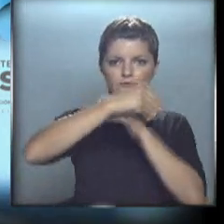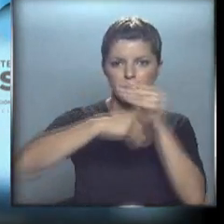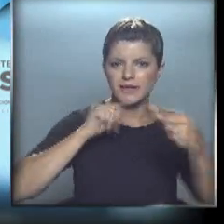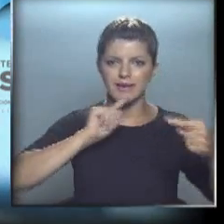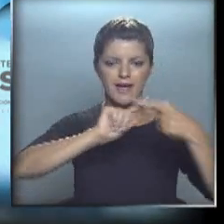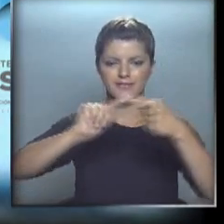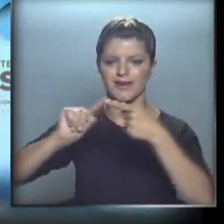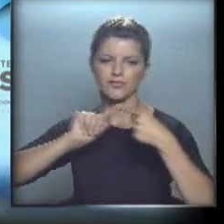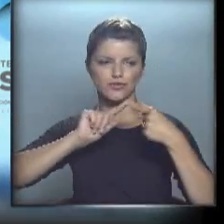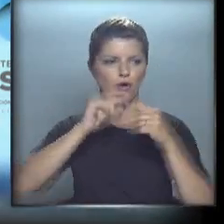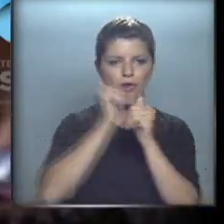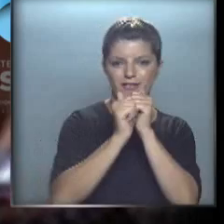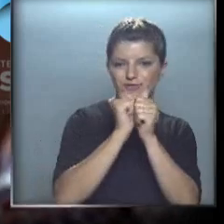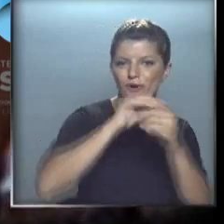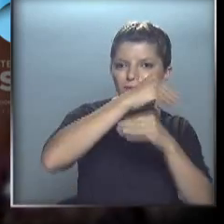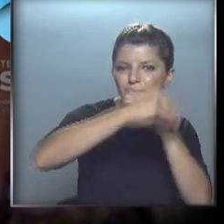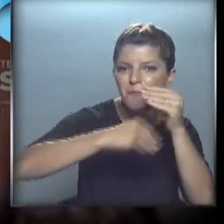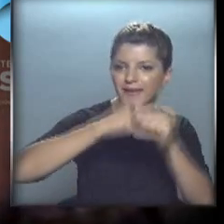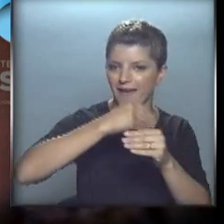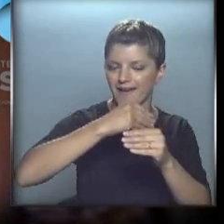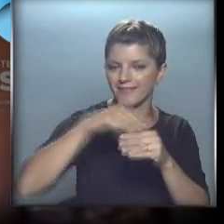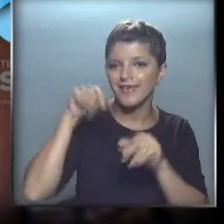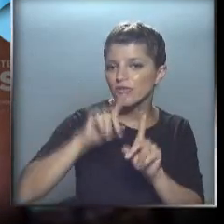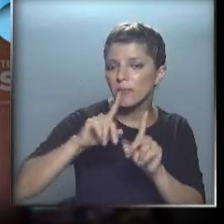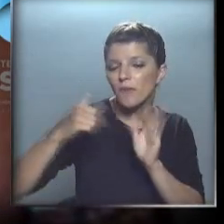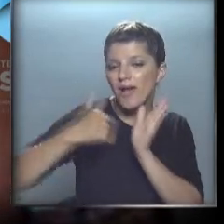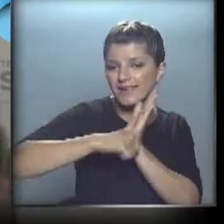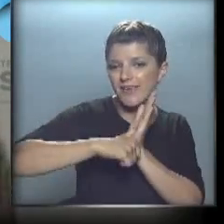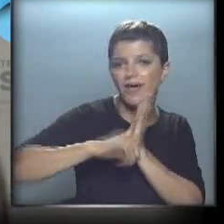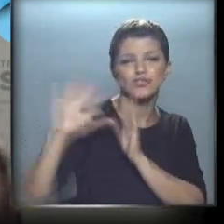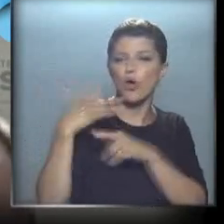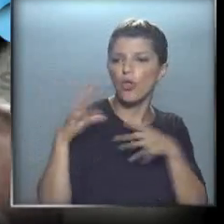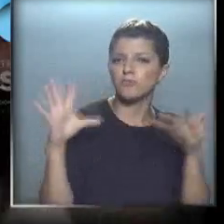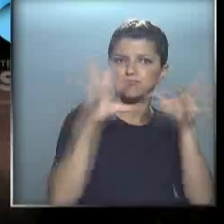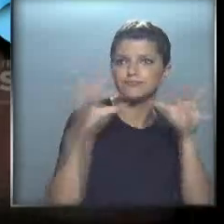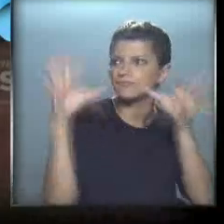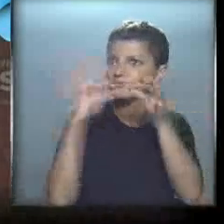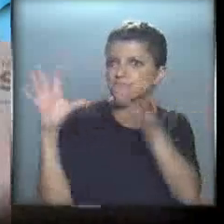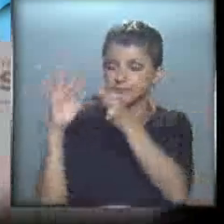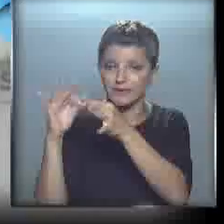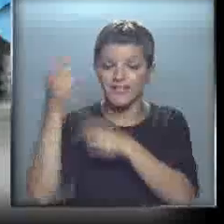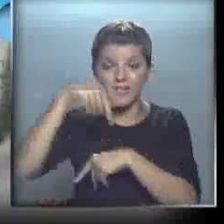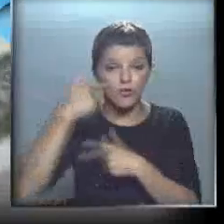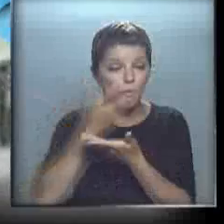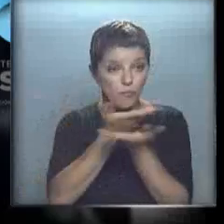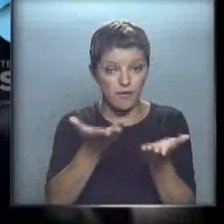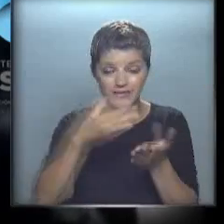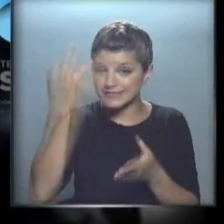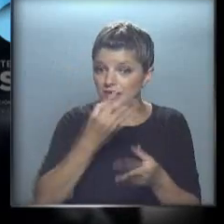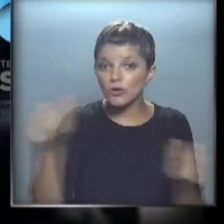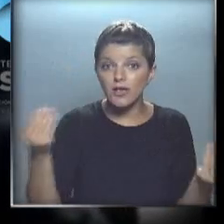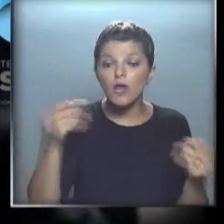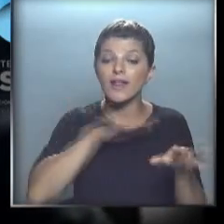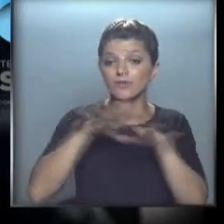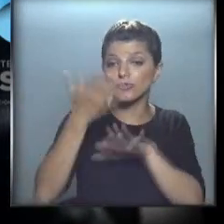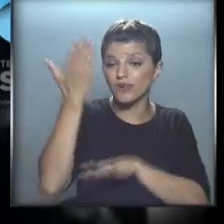de su historia. Es decir, la identidad es algo relacional. Y esto queda claro en las causas de apropiación por terrorismo de